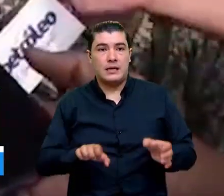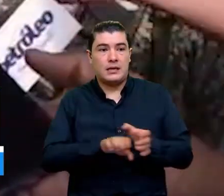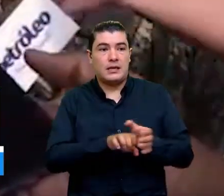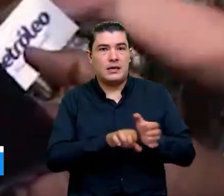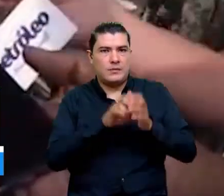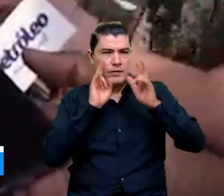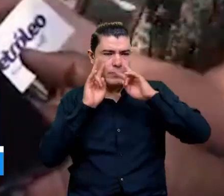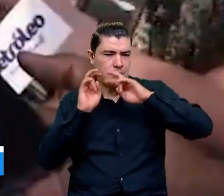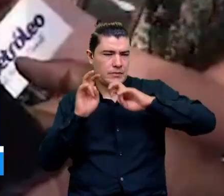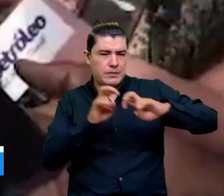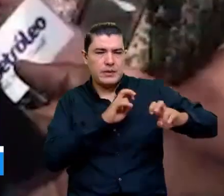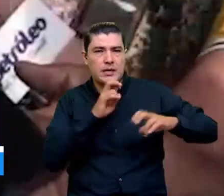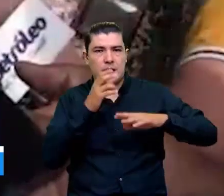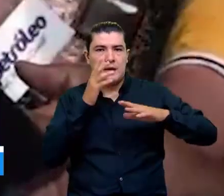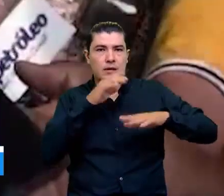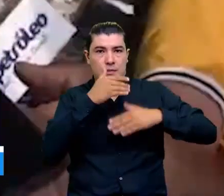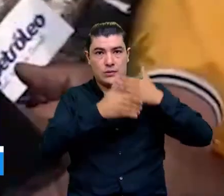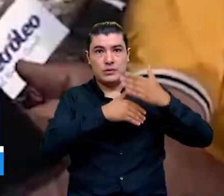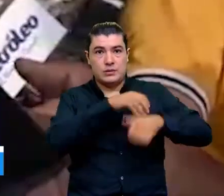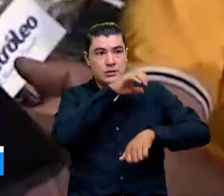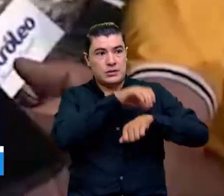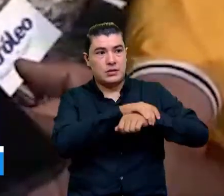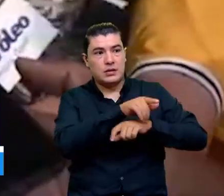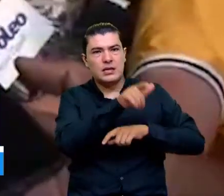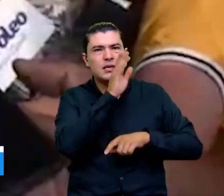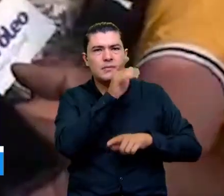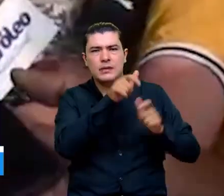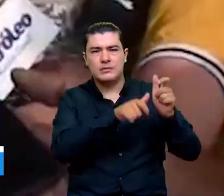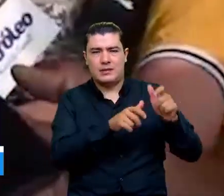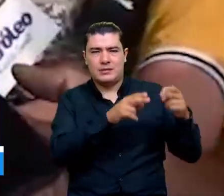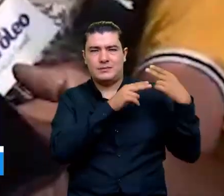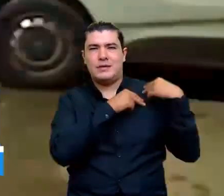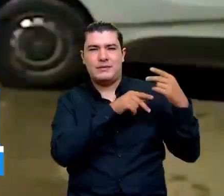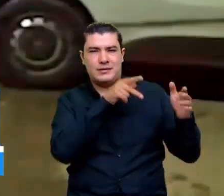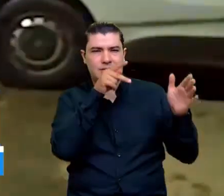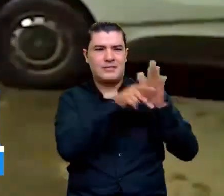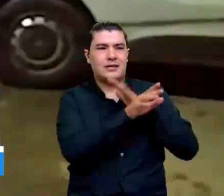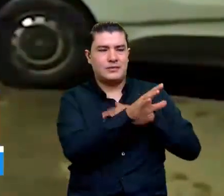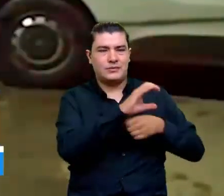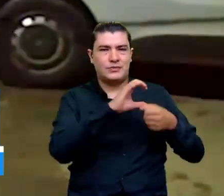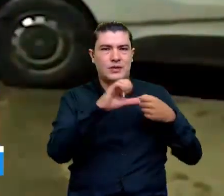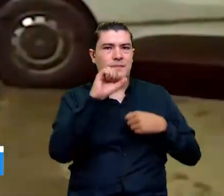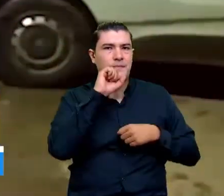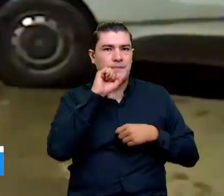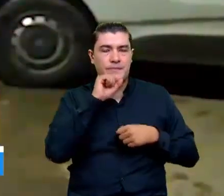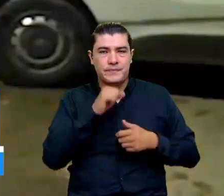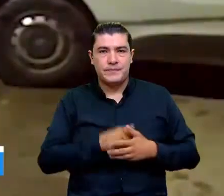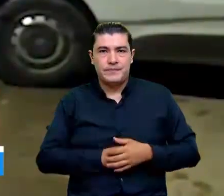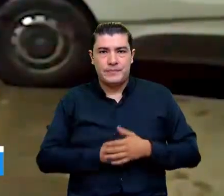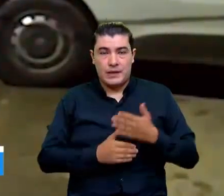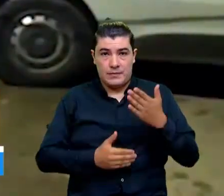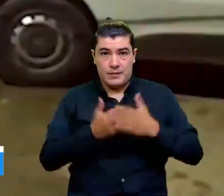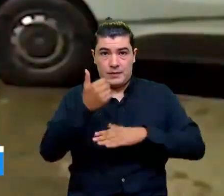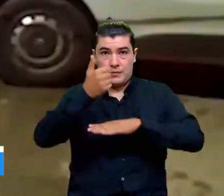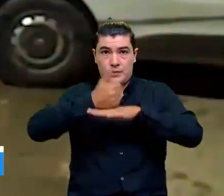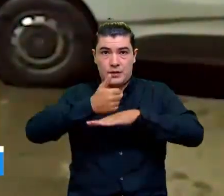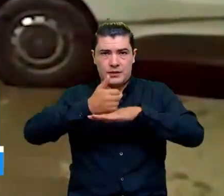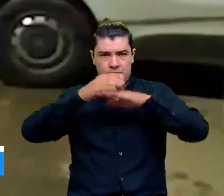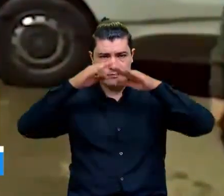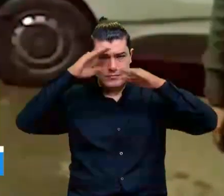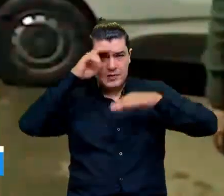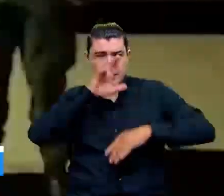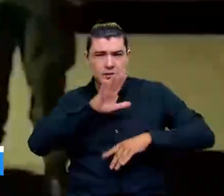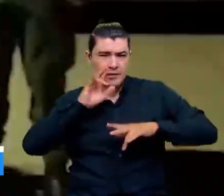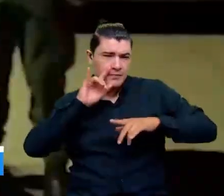dar captura con las personas que cometieron estos hechos en Barranca Bermeja. Los controles mantienen por parte de la